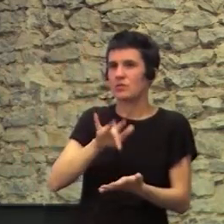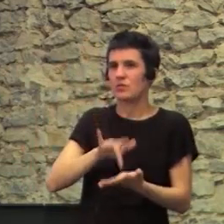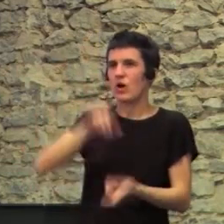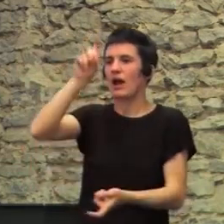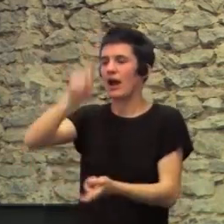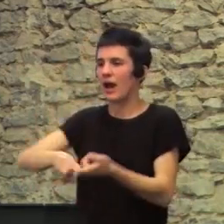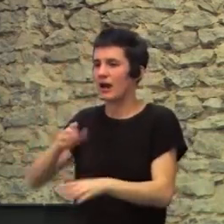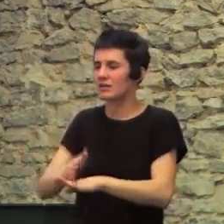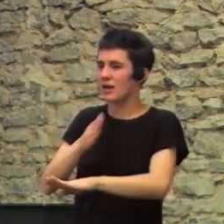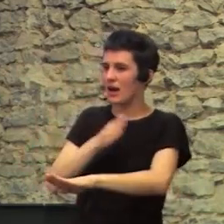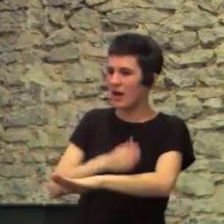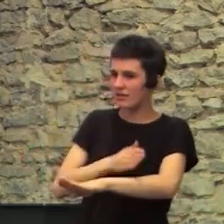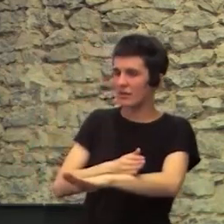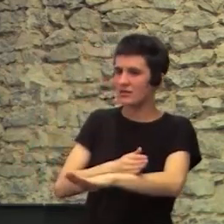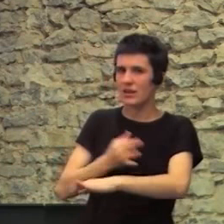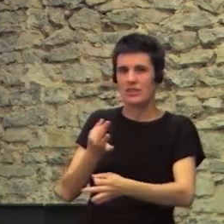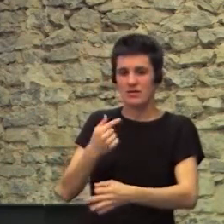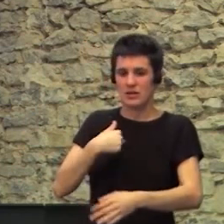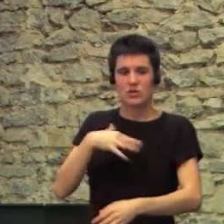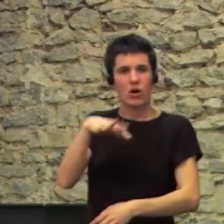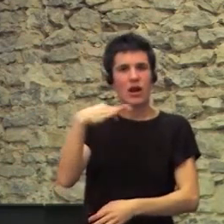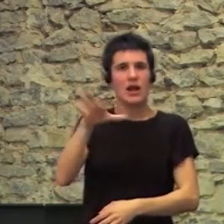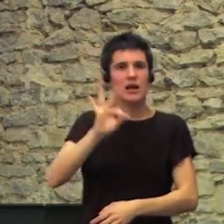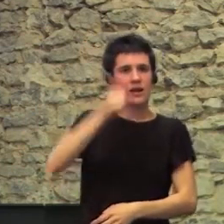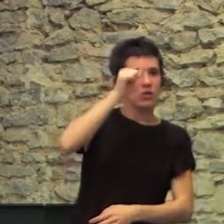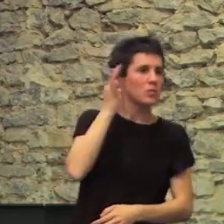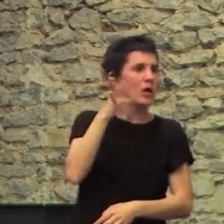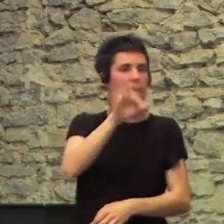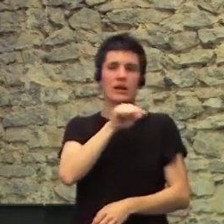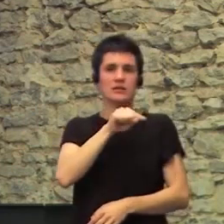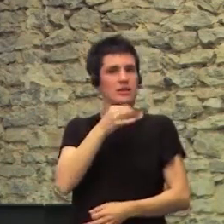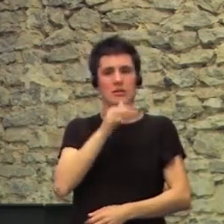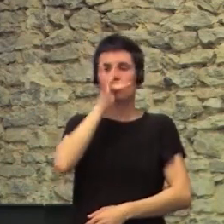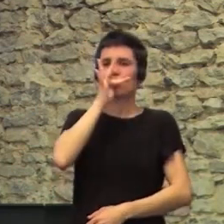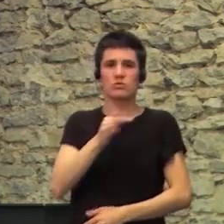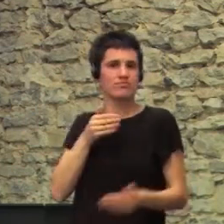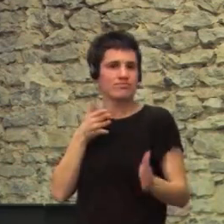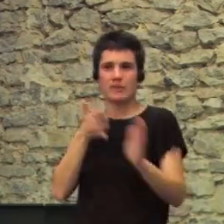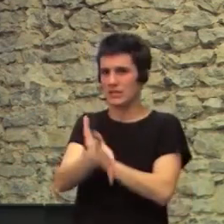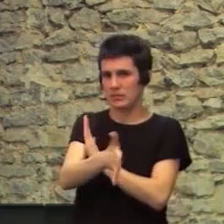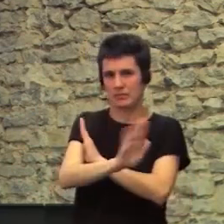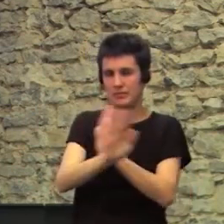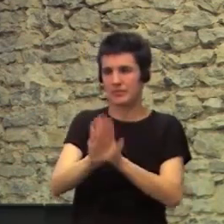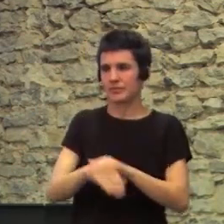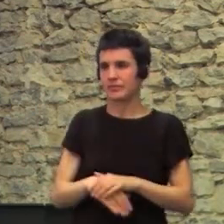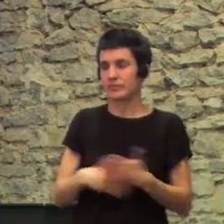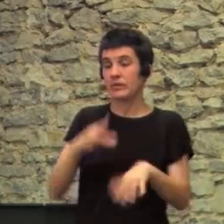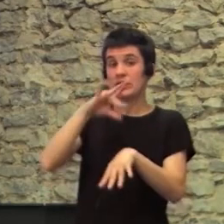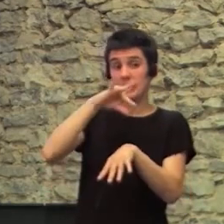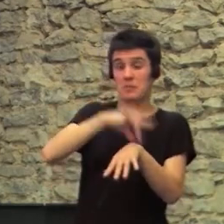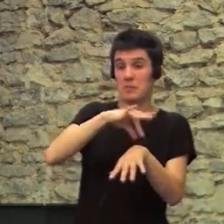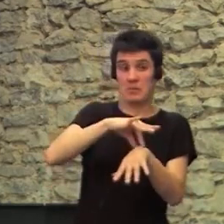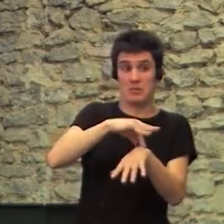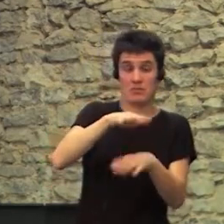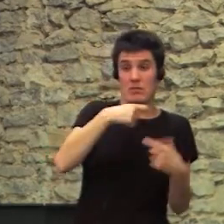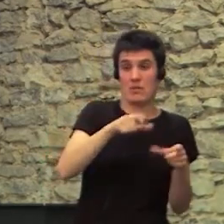casarse se comprometía a continuar con el sexo escogido hasta el final de sus días. Y bueno, la verdad médica no, ahí no tenía ningún